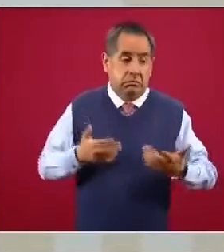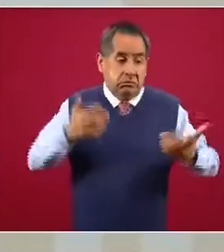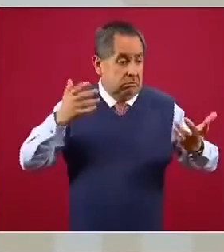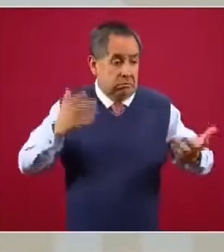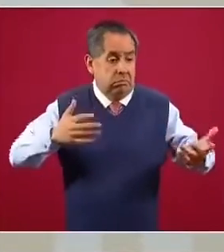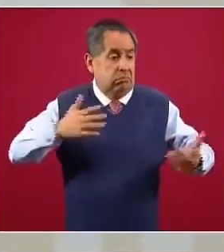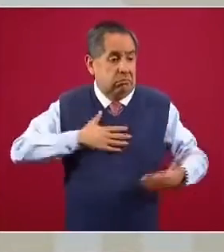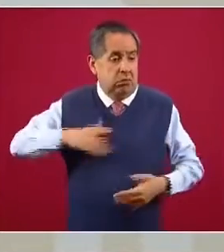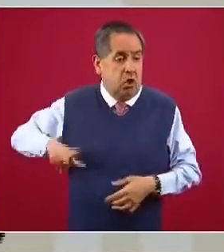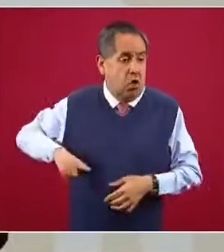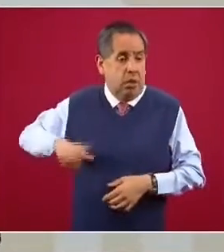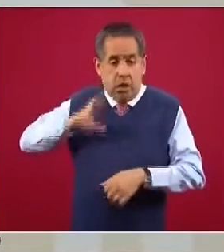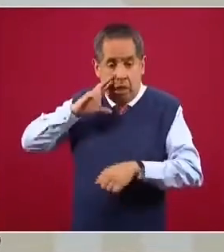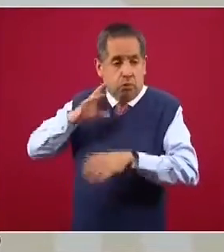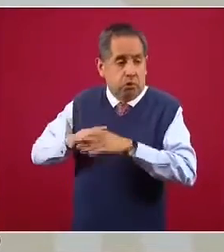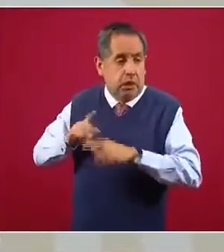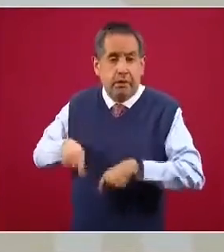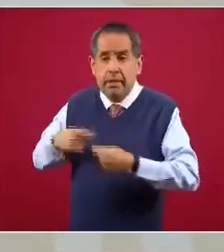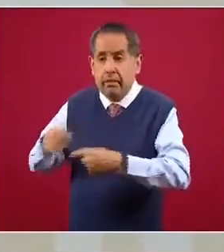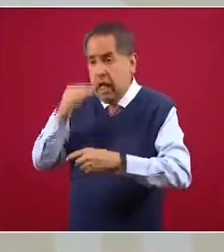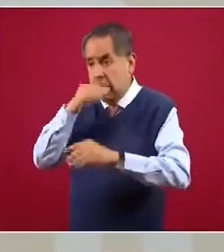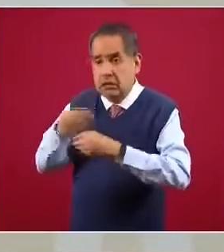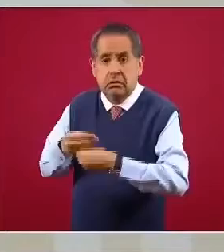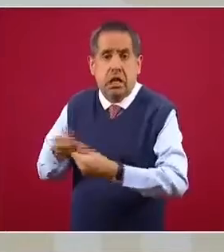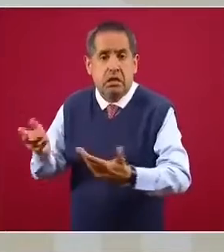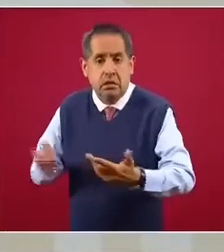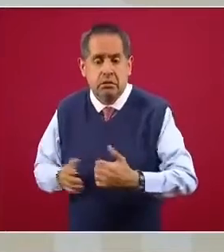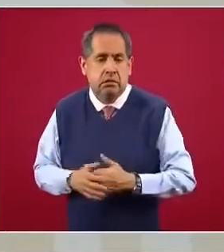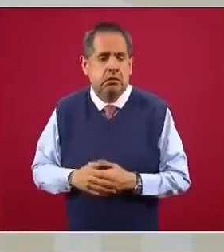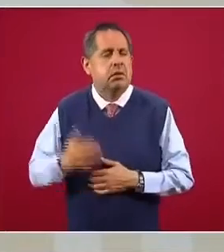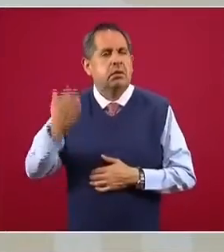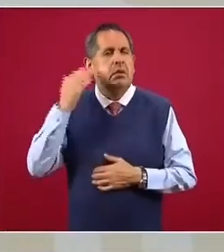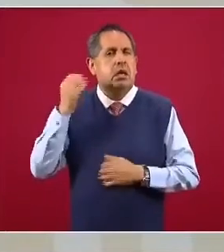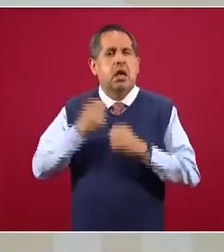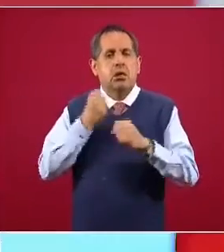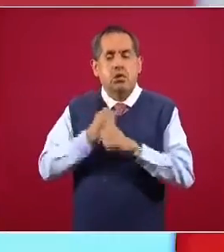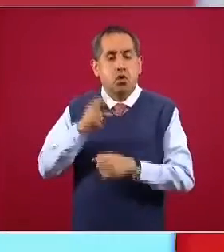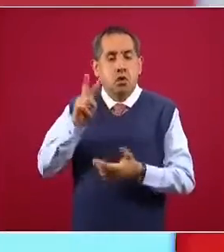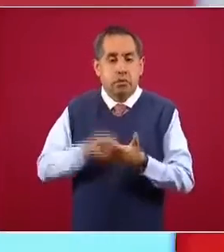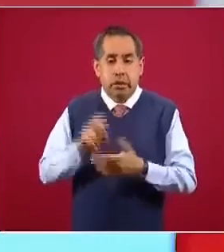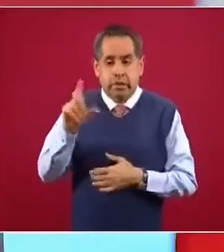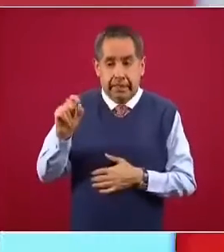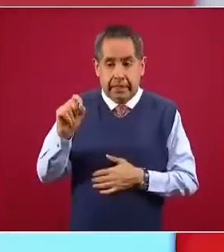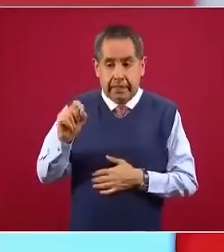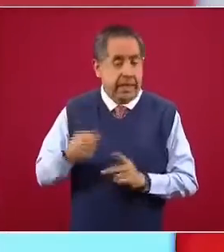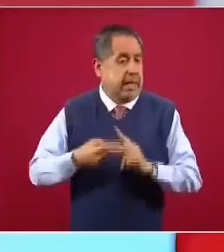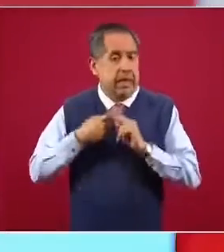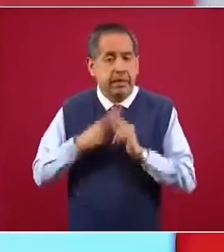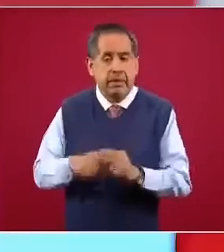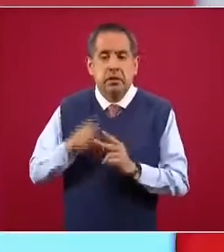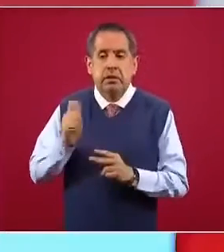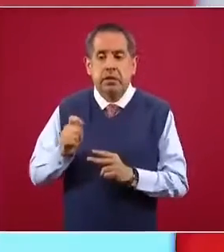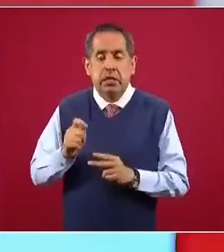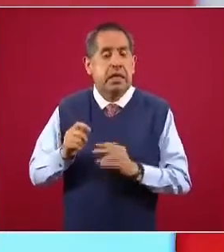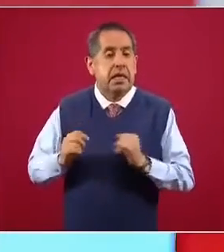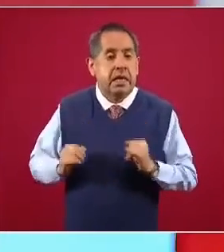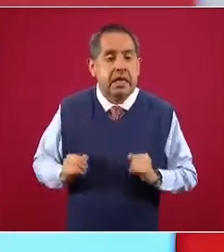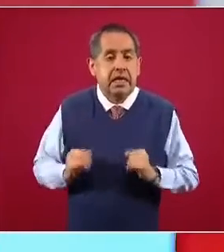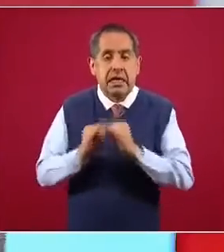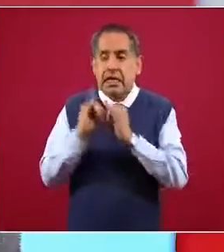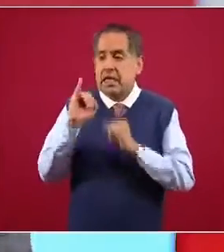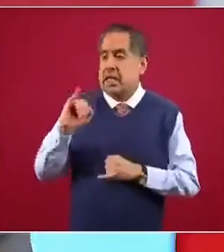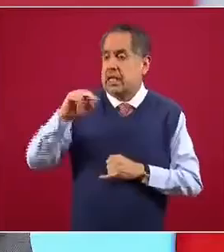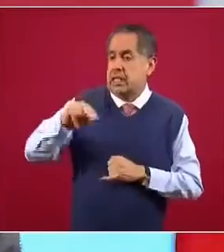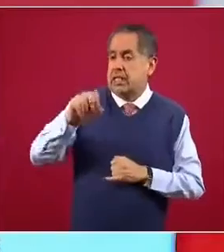vulnerados y que expresan su insatisfacción. Al inicio de 2020 entró en vigor el Instituto de Salud